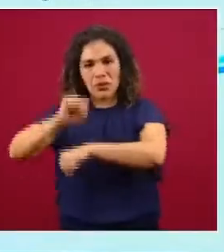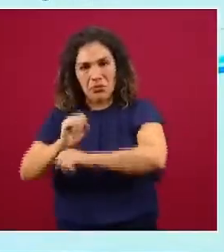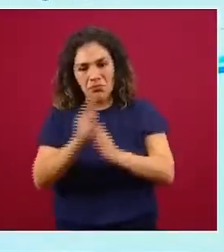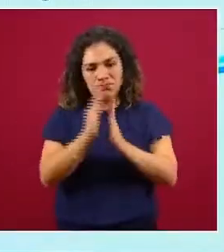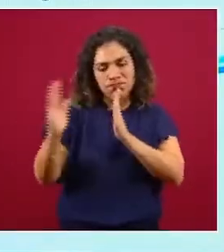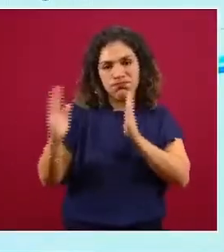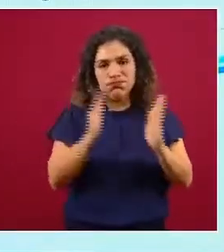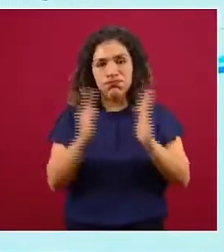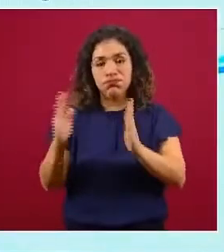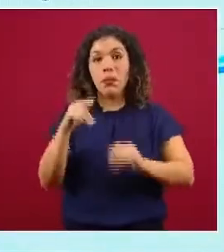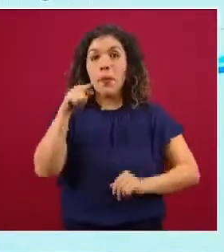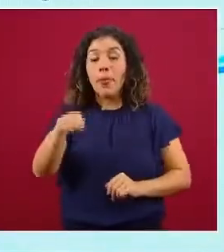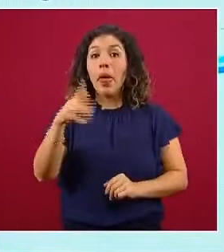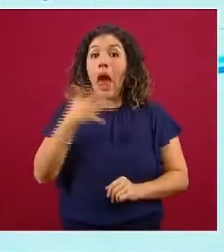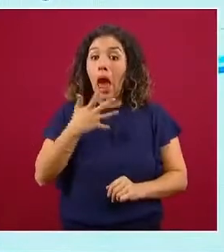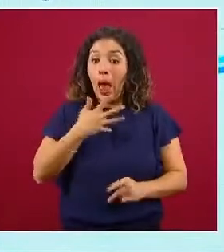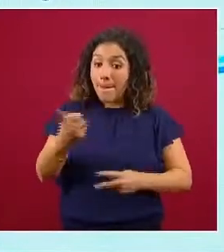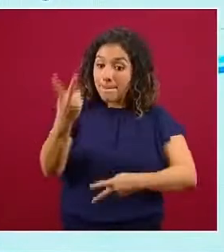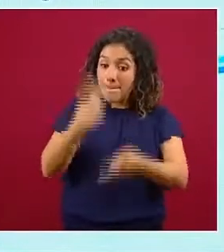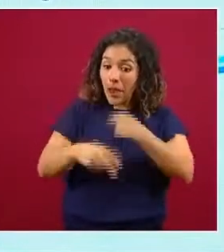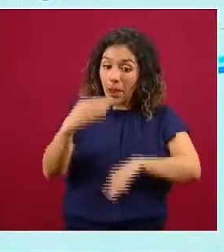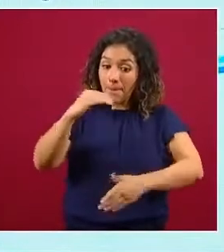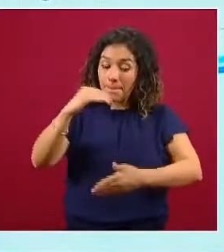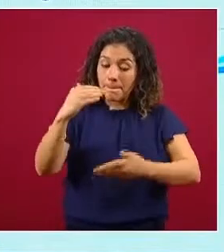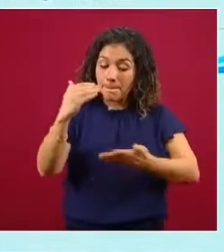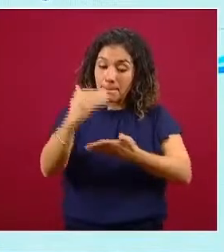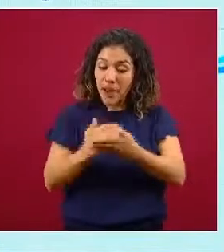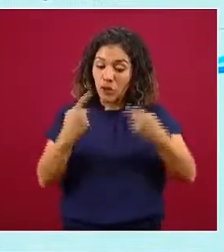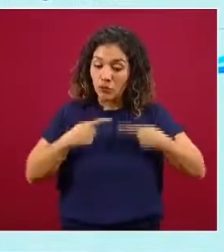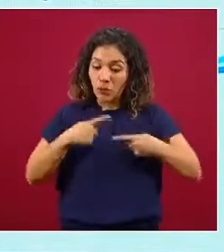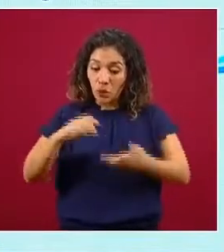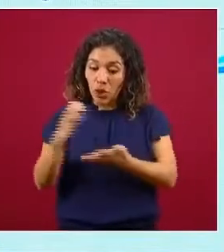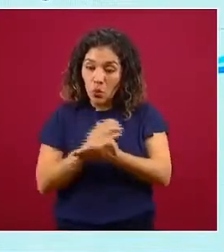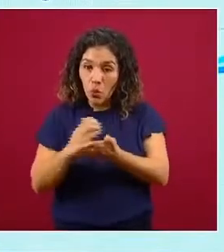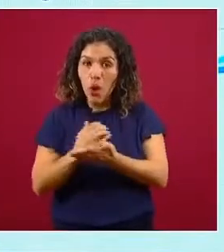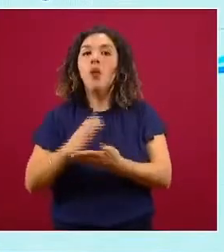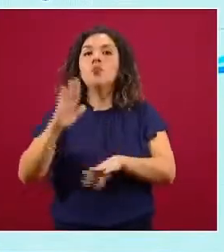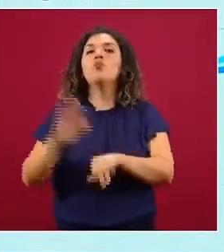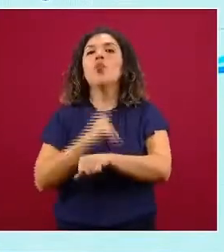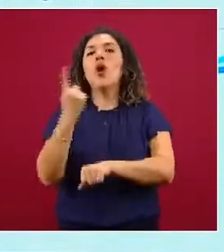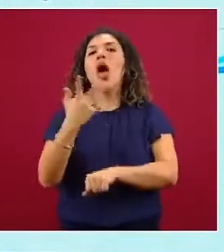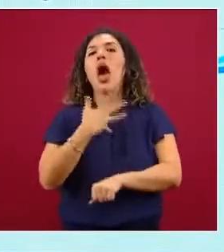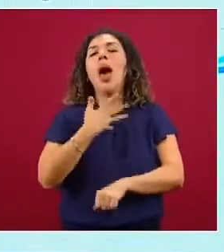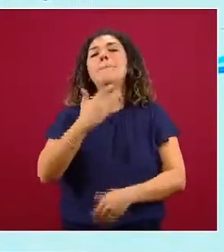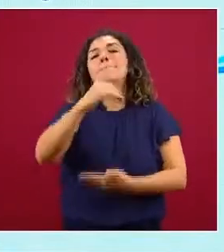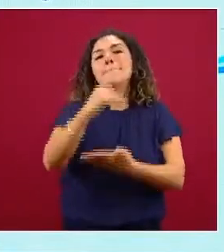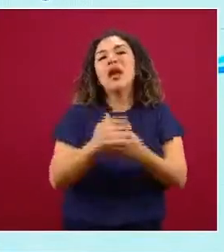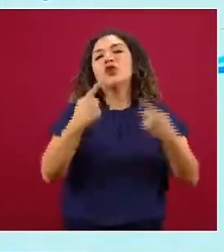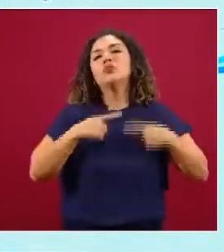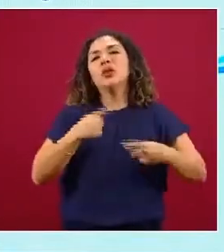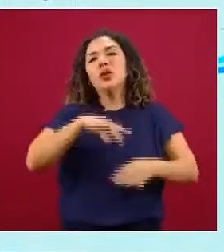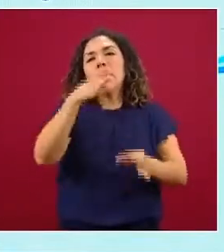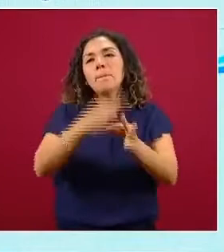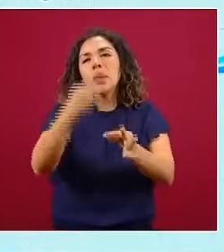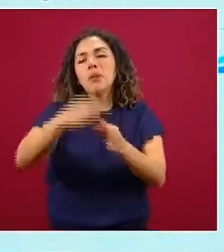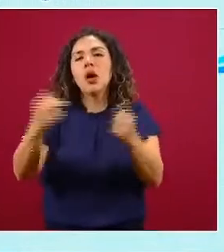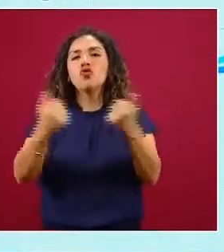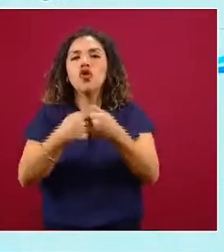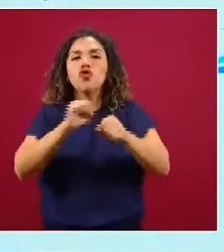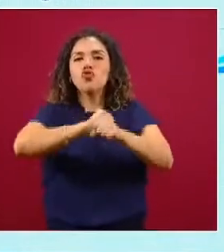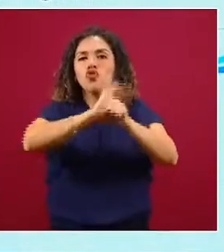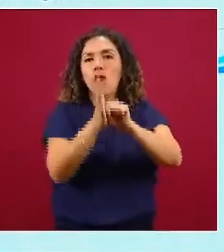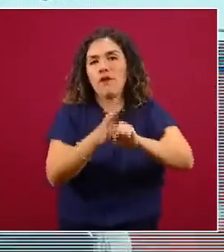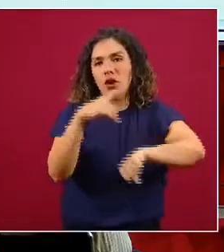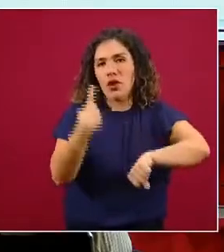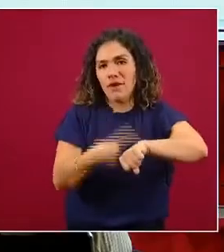y que haya menos personas recuperadas, lógicamente también responde a que haya menos casos que se estén confirmando en